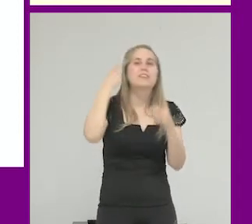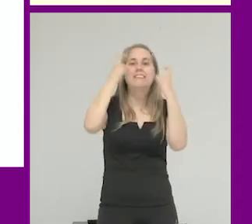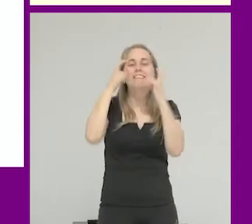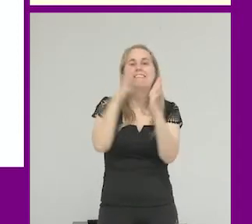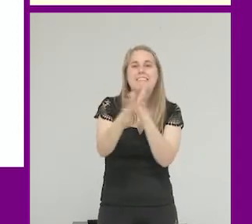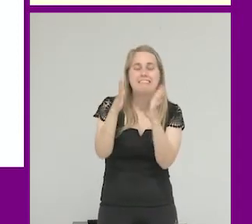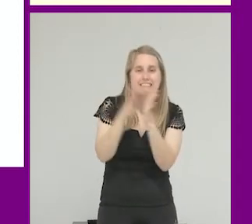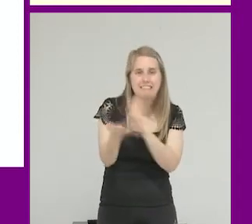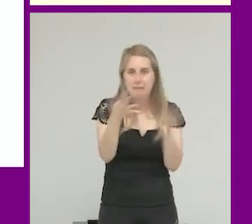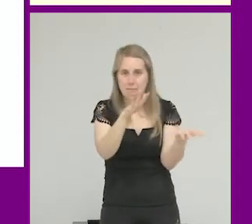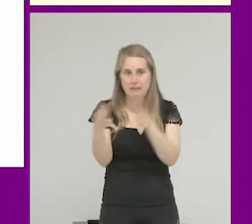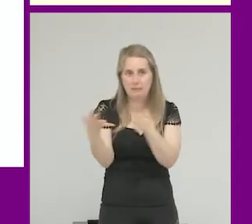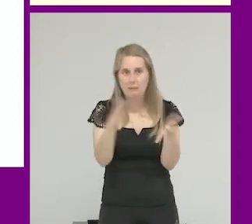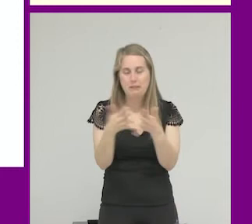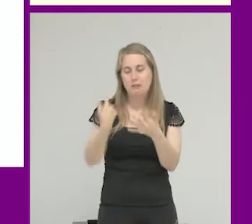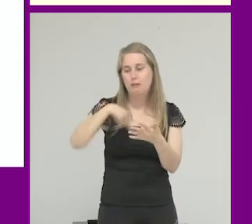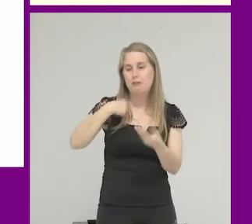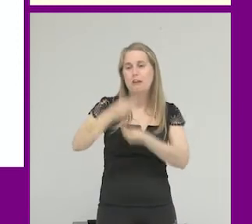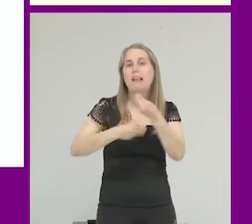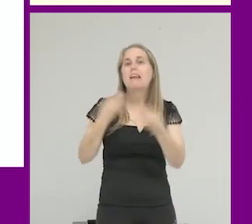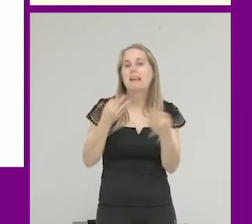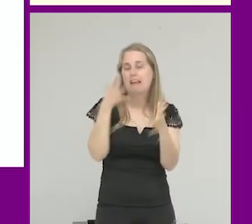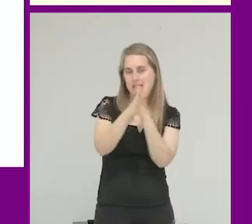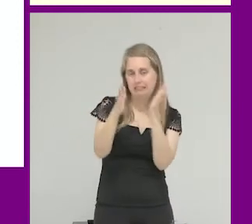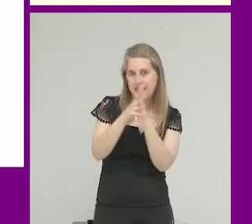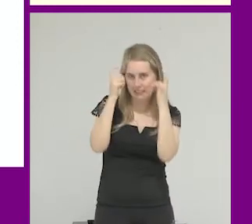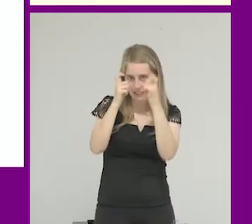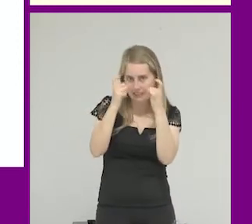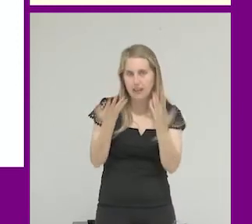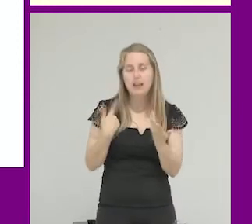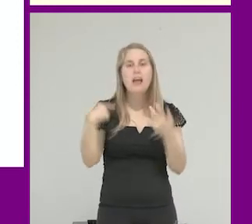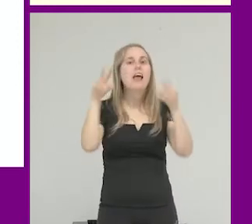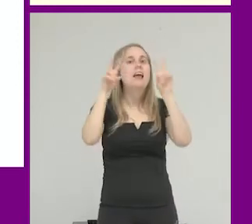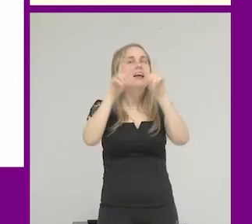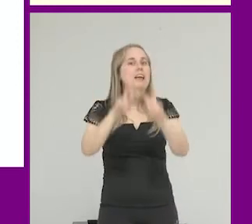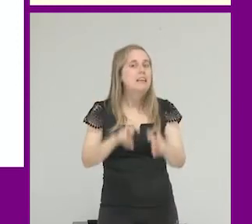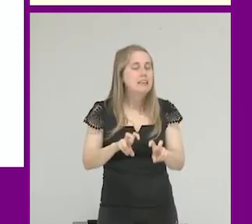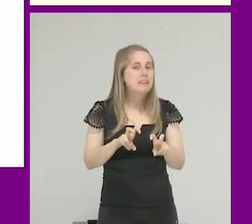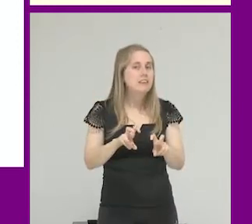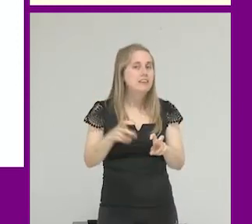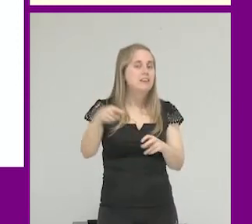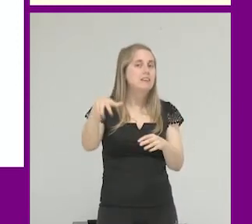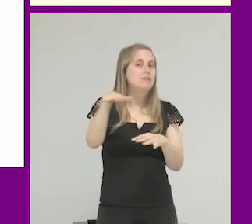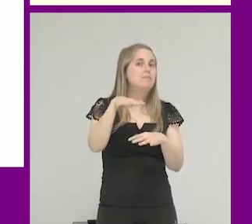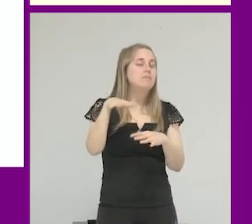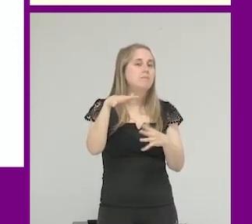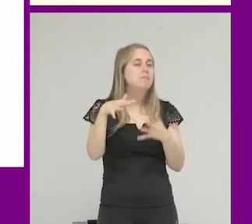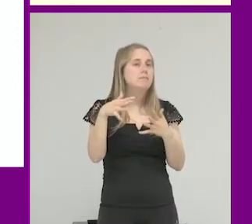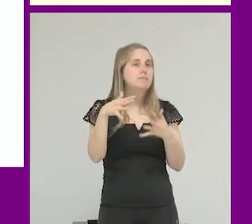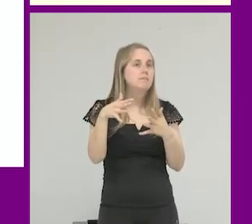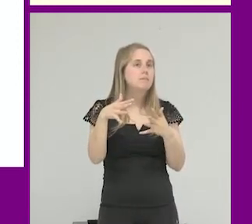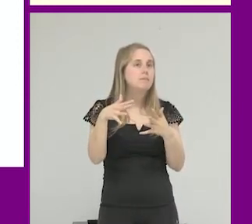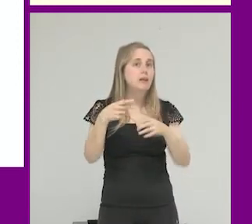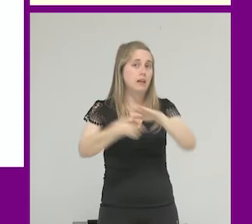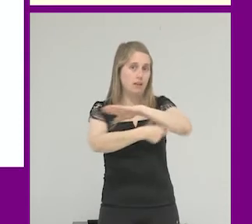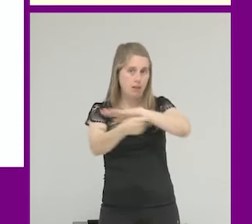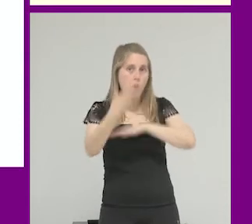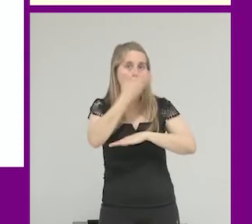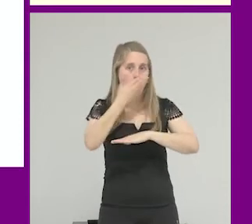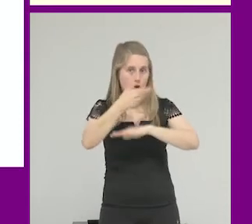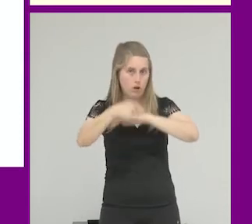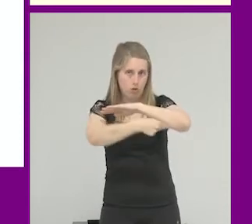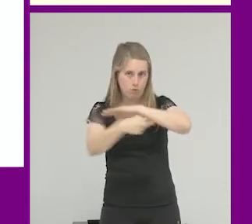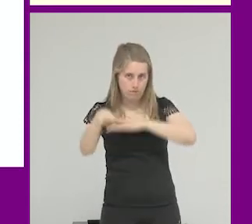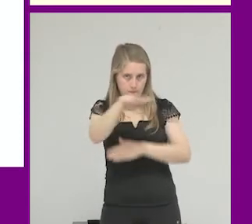azaltzen gutxi gora bera egin duguna. Bueno, ikerketa hori kokatu dugu Gasteizko eskola